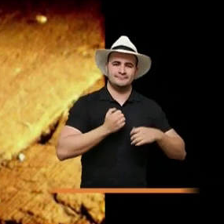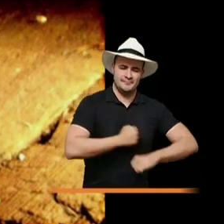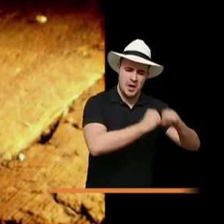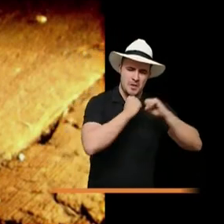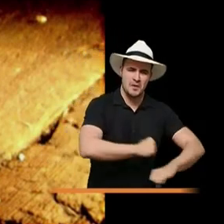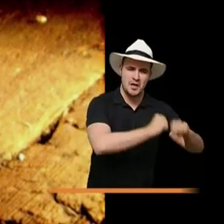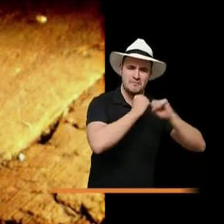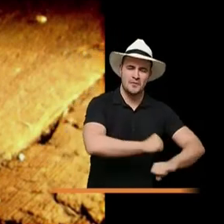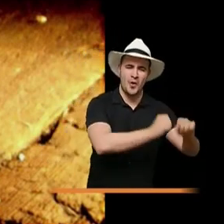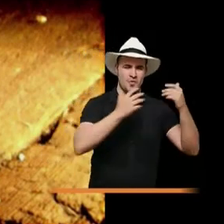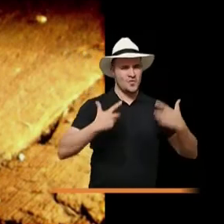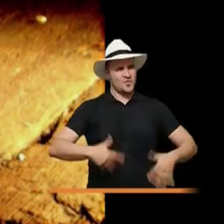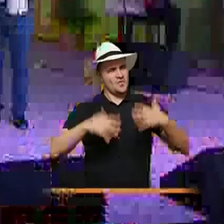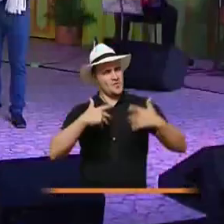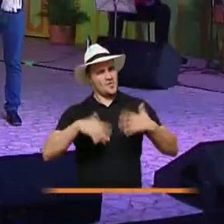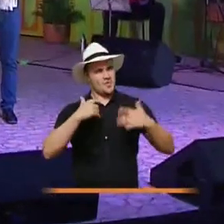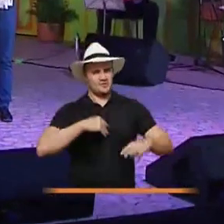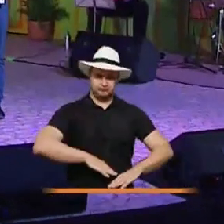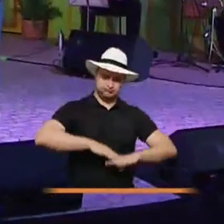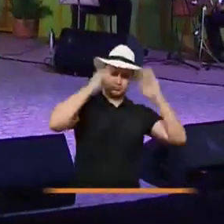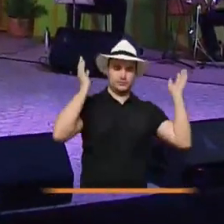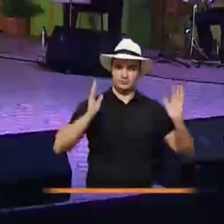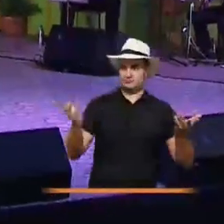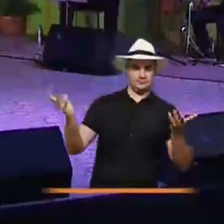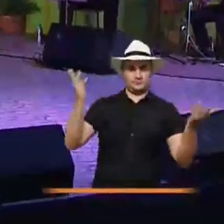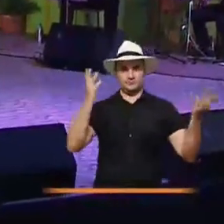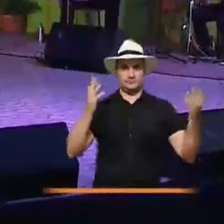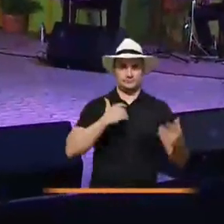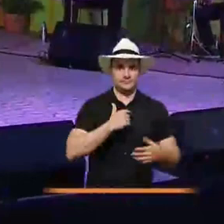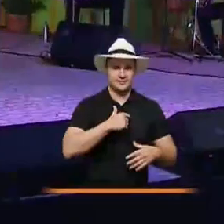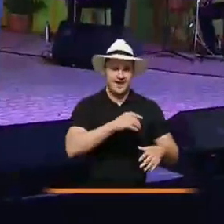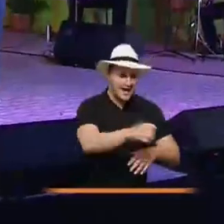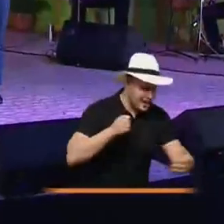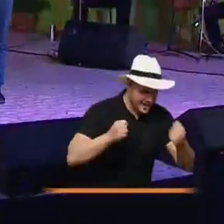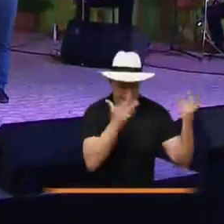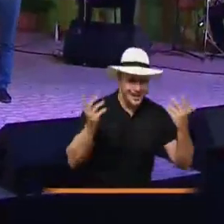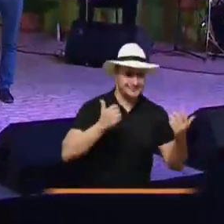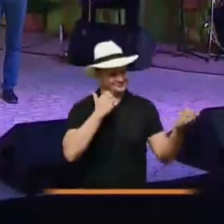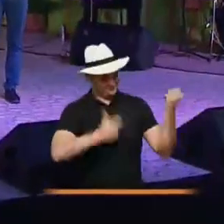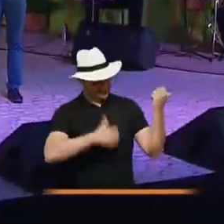carpintero que encendió sin compasión ay la mando de control